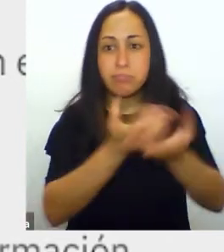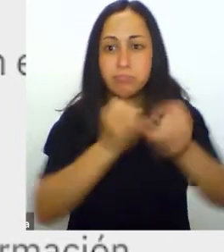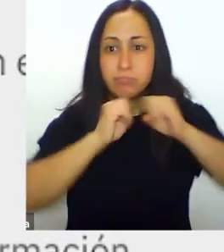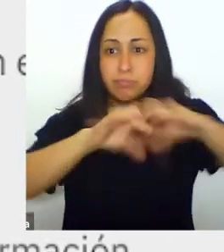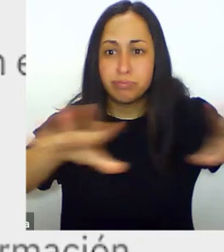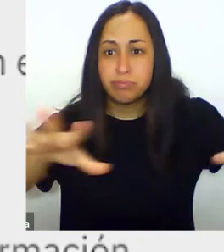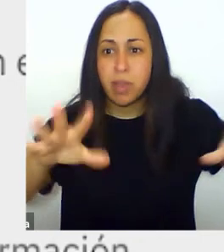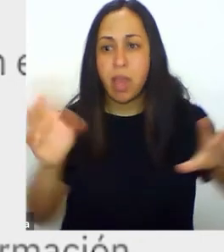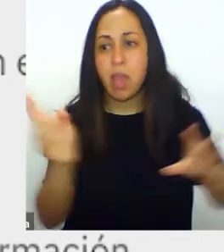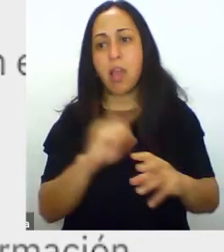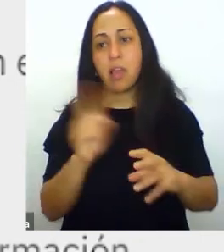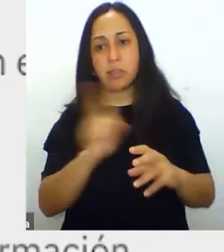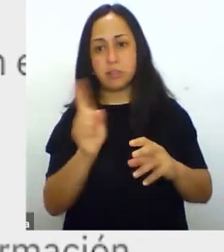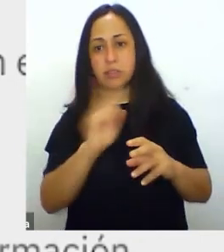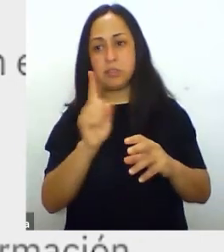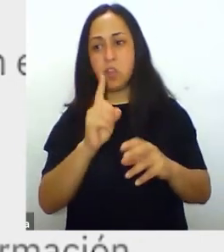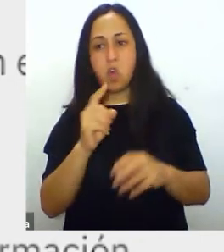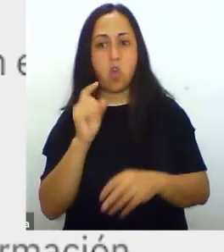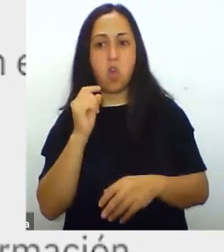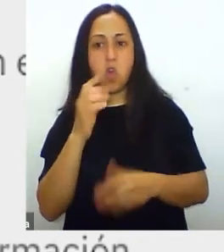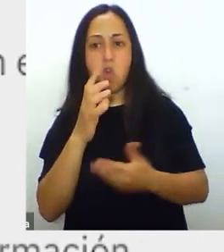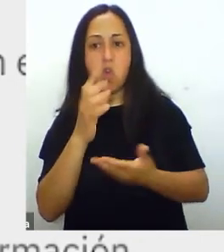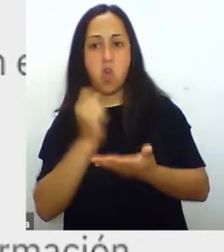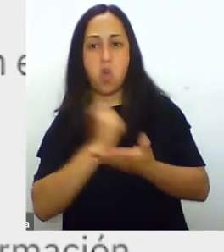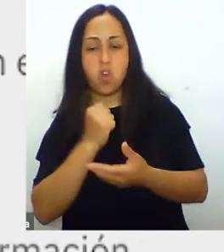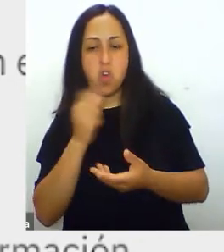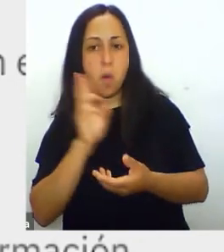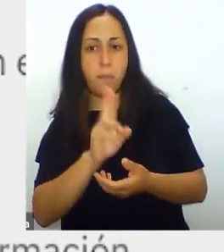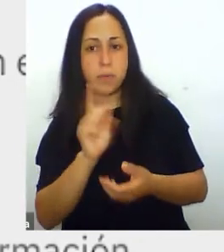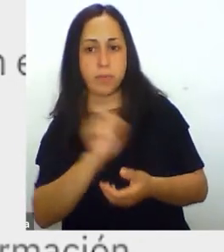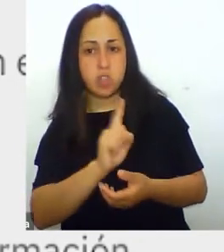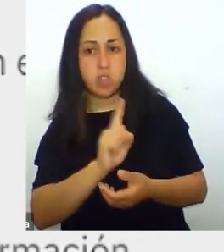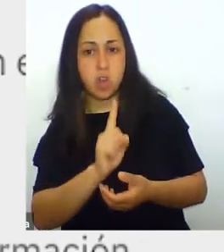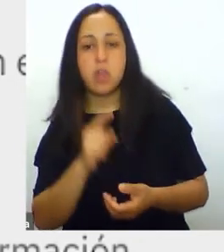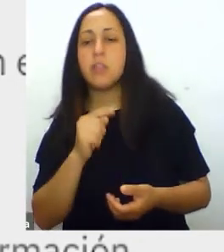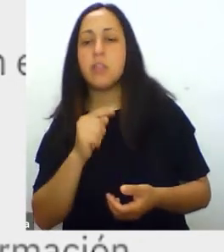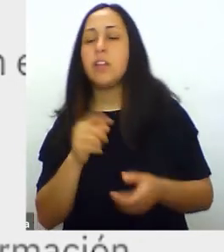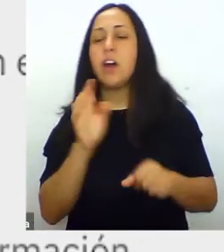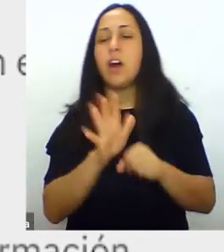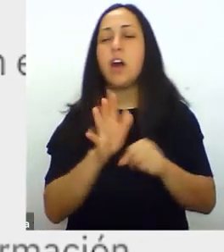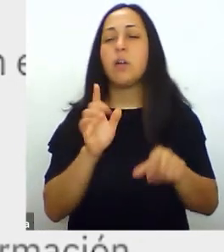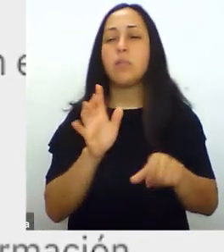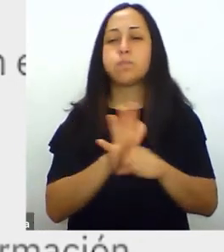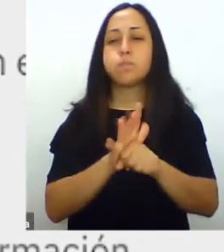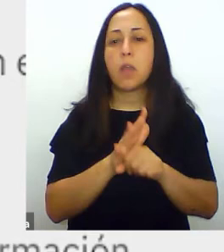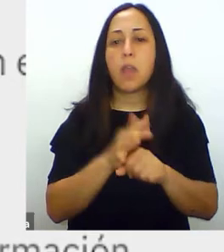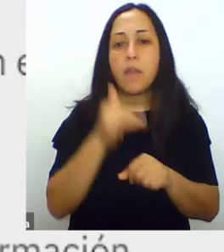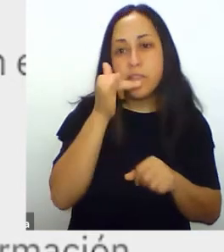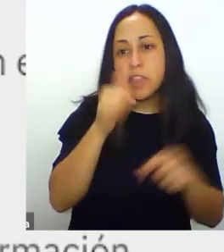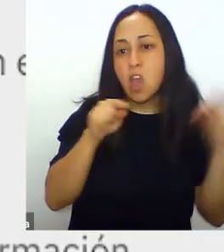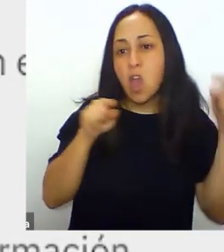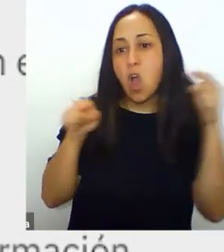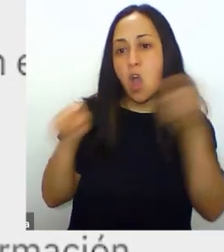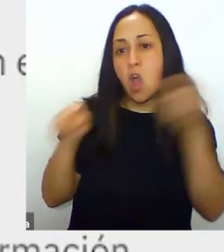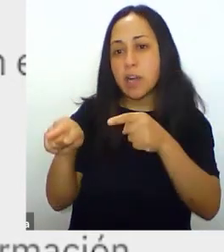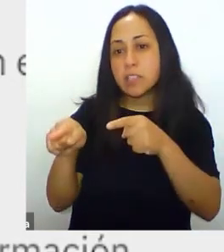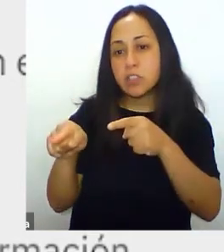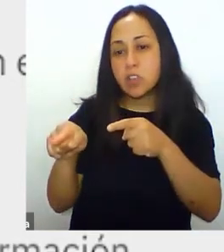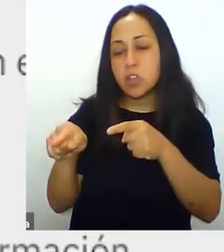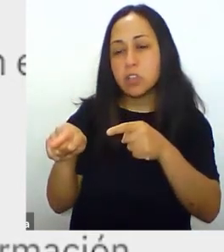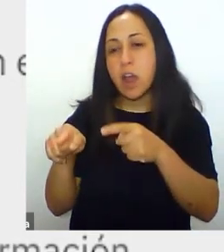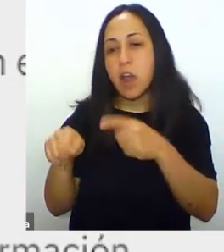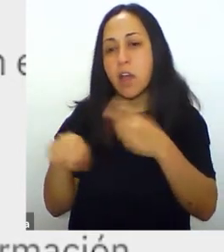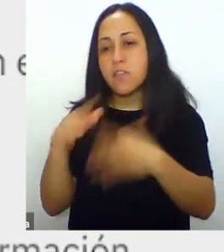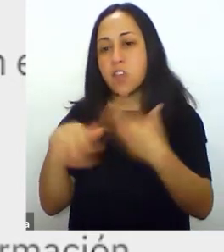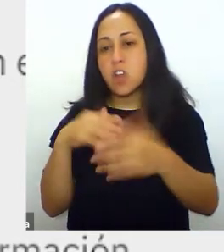que mencionamos con bastante detalle en el video acerca de tipos de agresiones contra las mujeres en línea. Uno de los